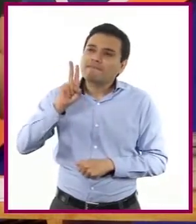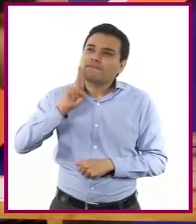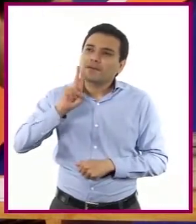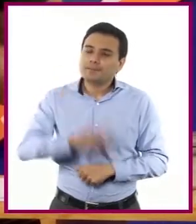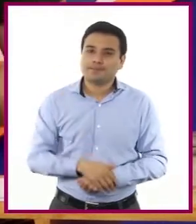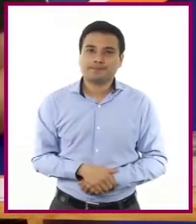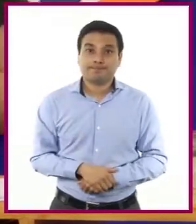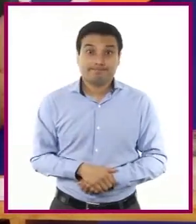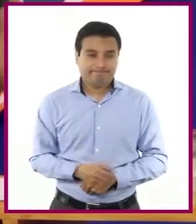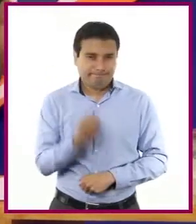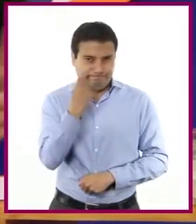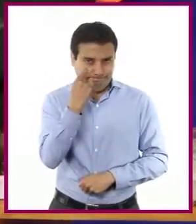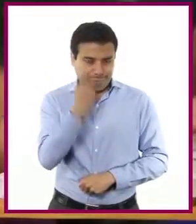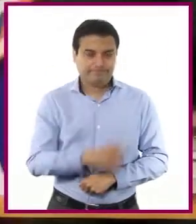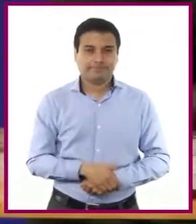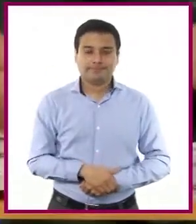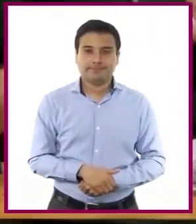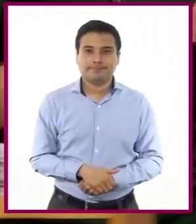Bueno.